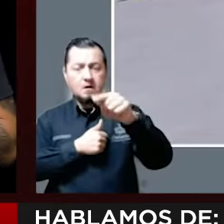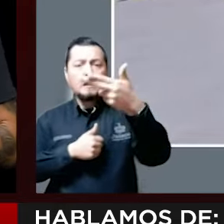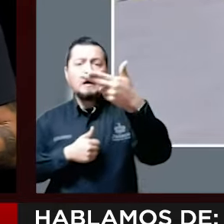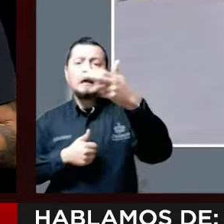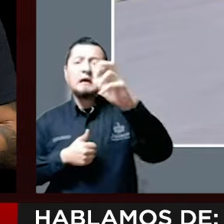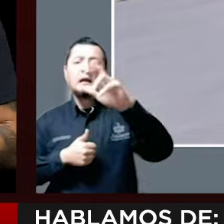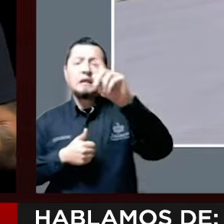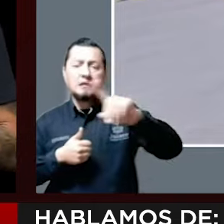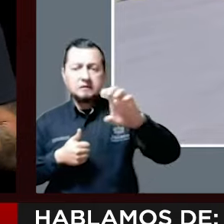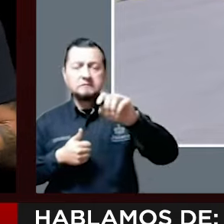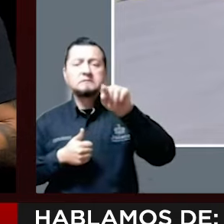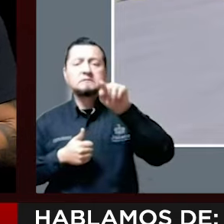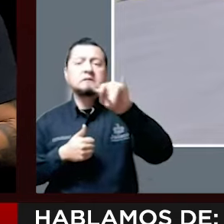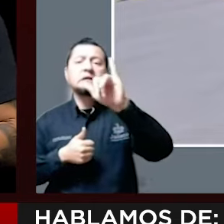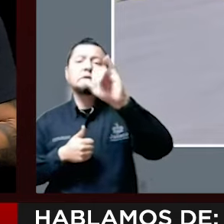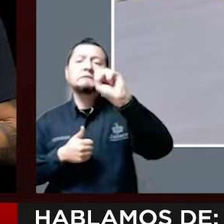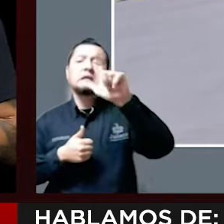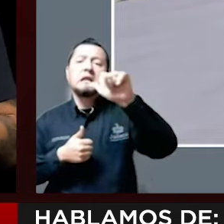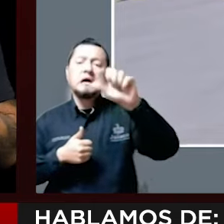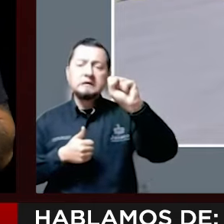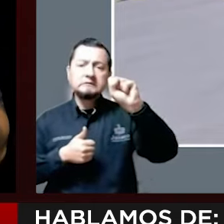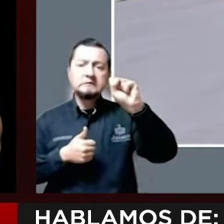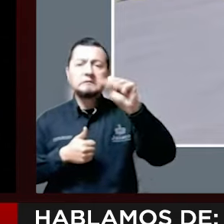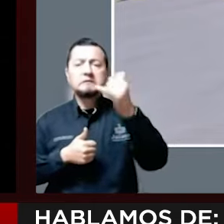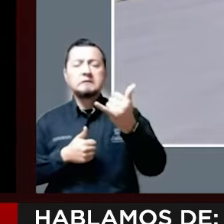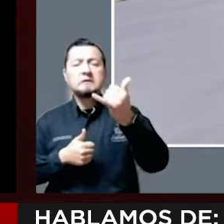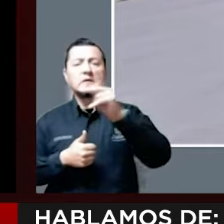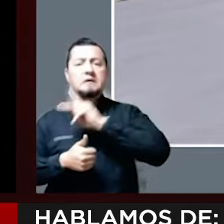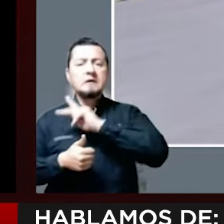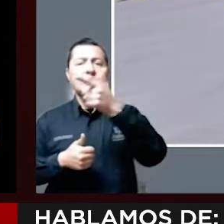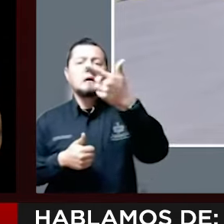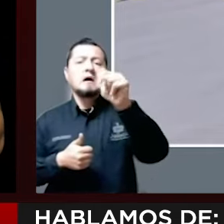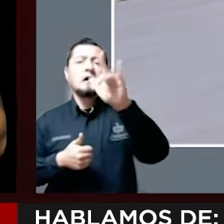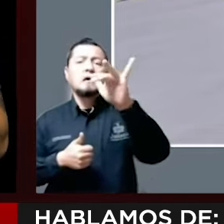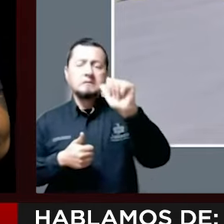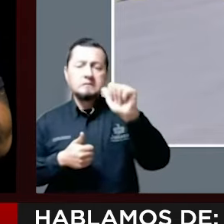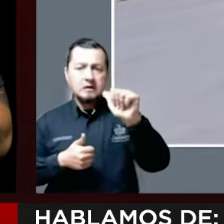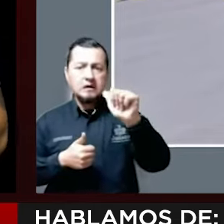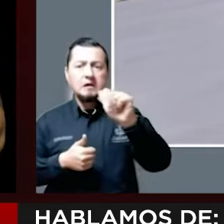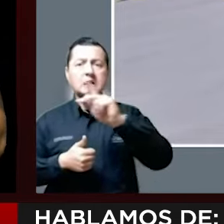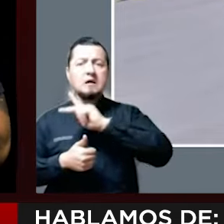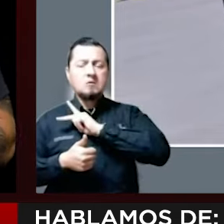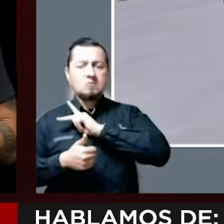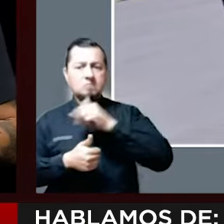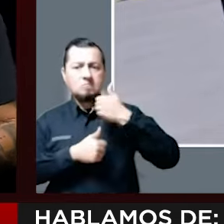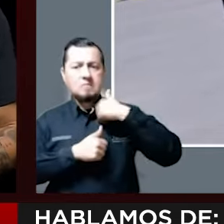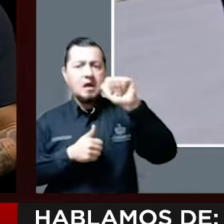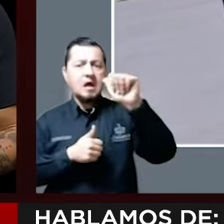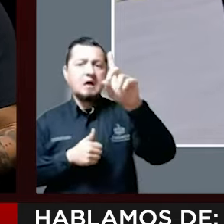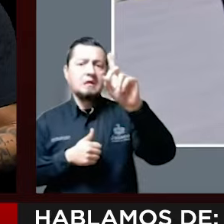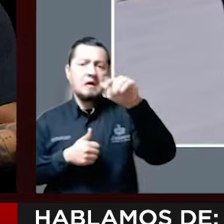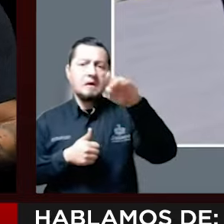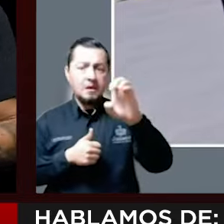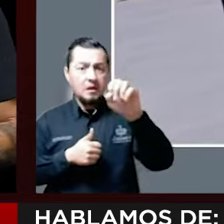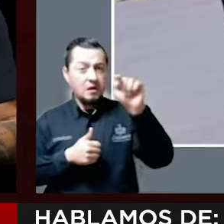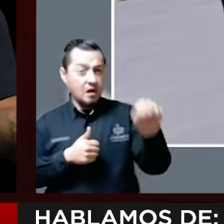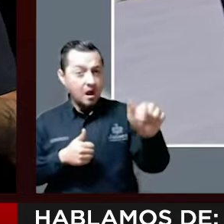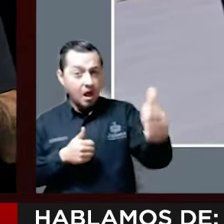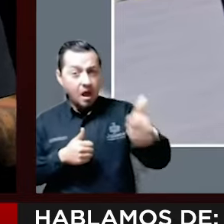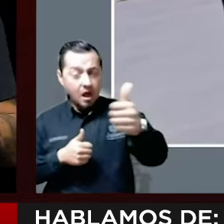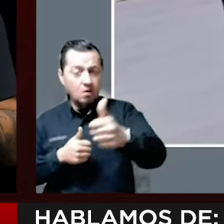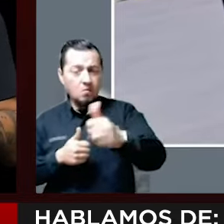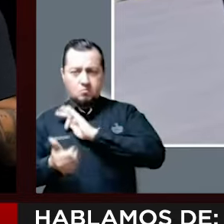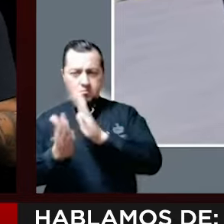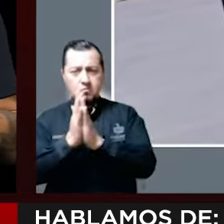Pero así como las monedas tienen sus dos lados, la discusión respecto a lo que decidió el alfarismo para derrotar a los malos, a